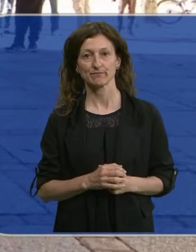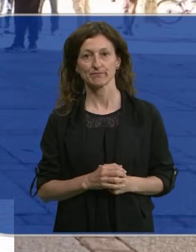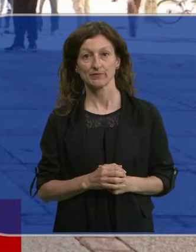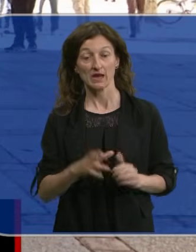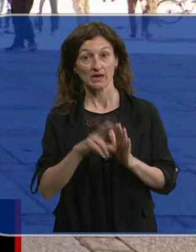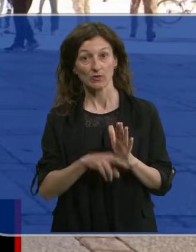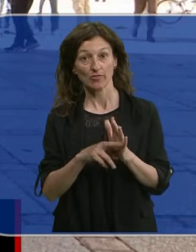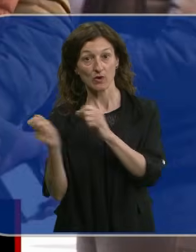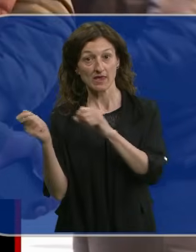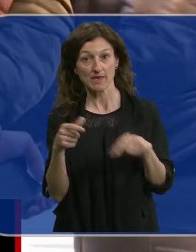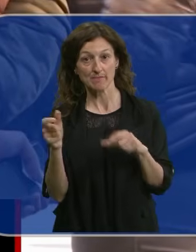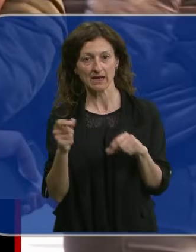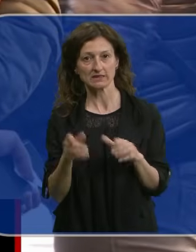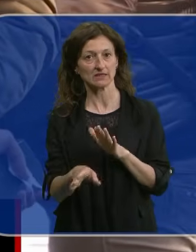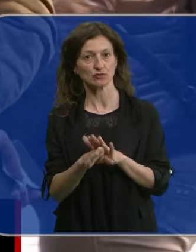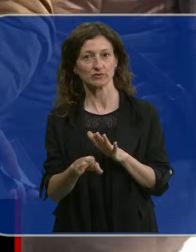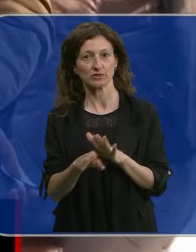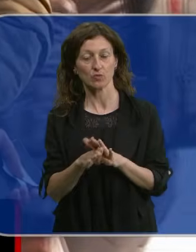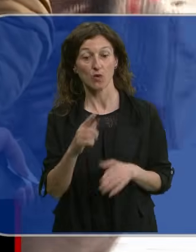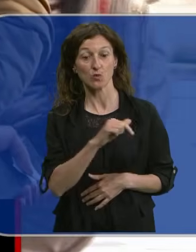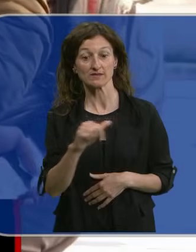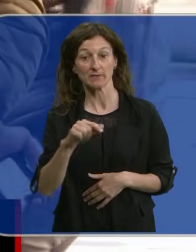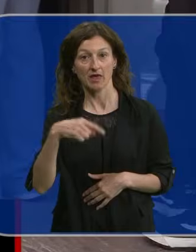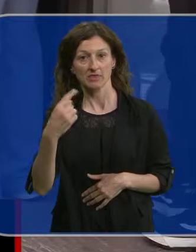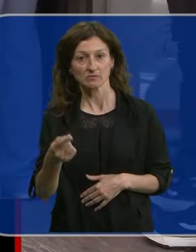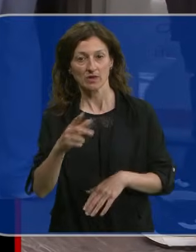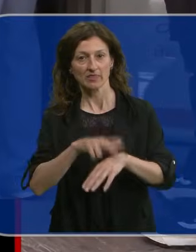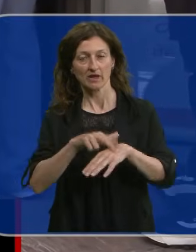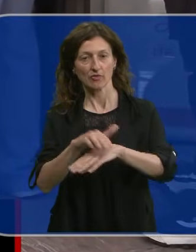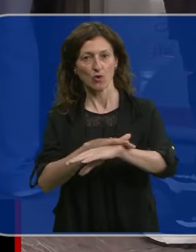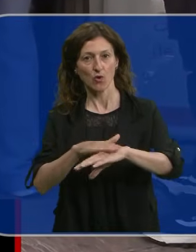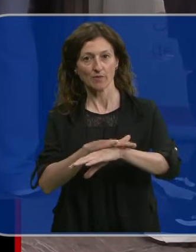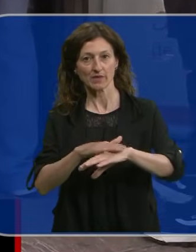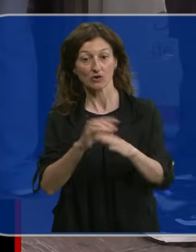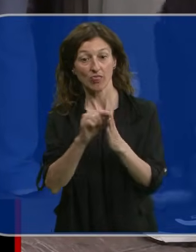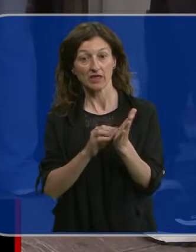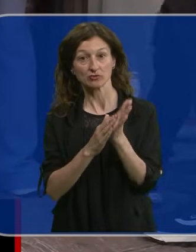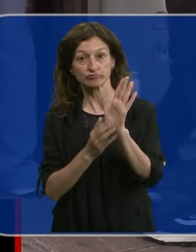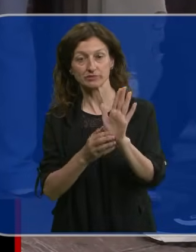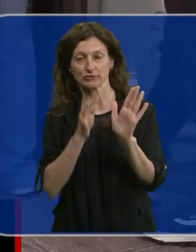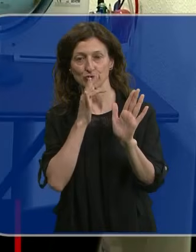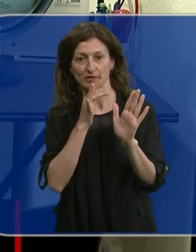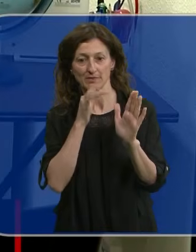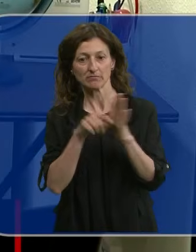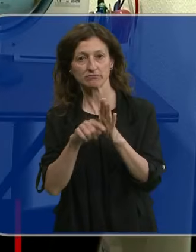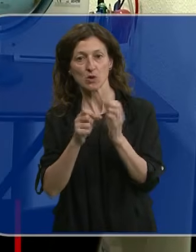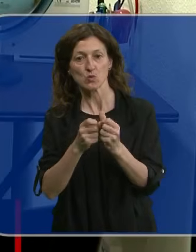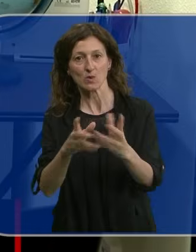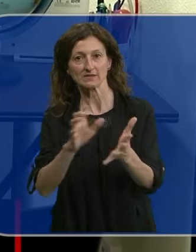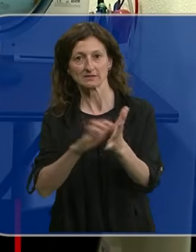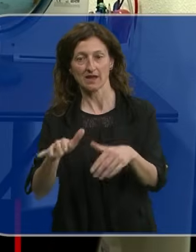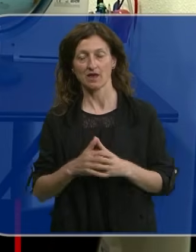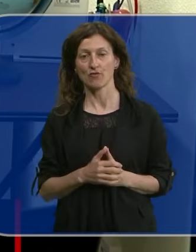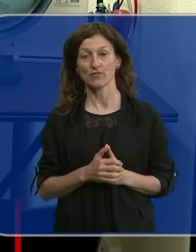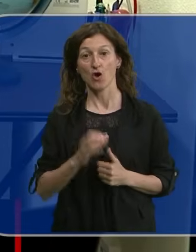La regularización de inmigrantes sigue su curso y una semana después la delegación de gobierno todavía no ofrece datos del número de tramitaciones en Castilla y